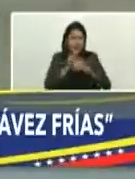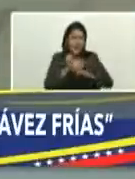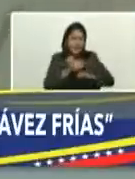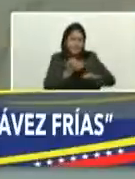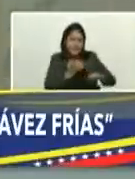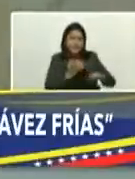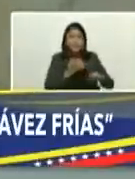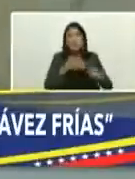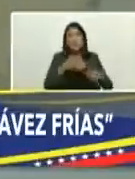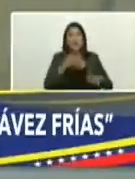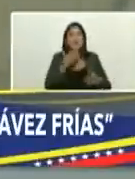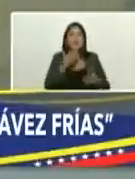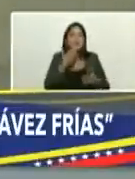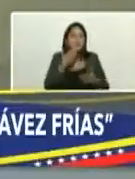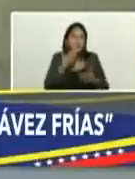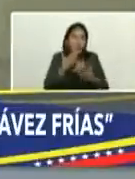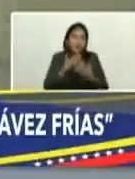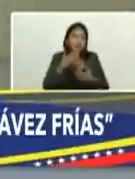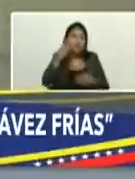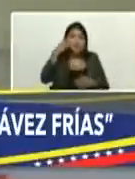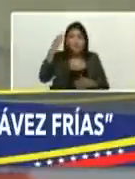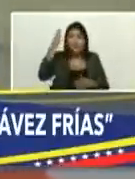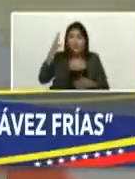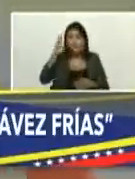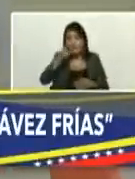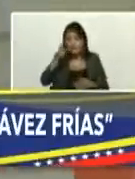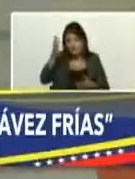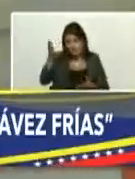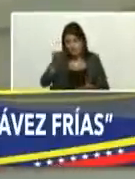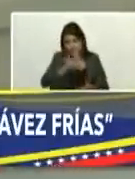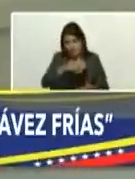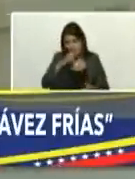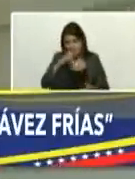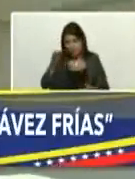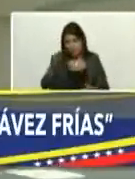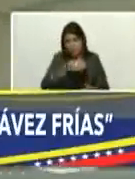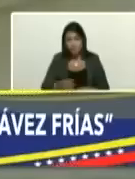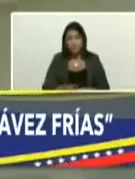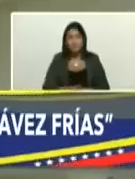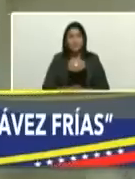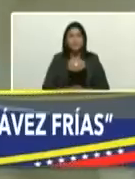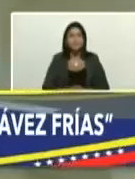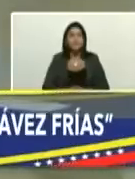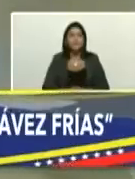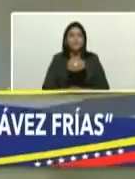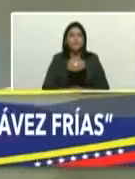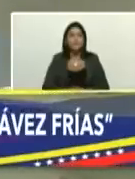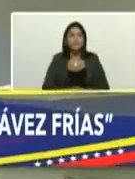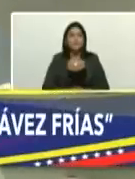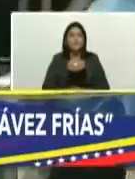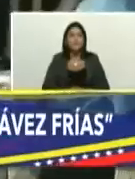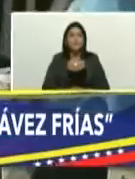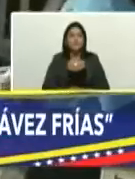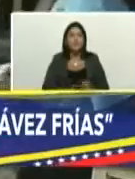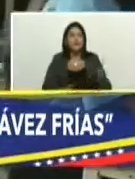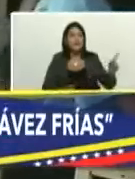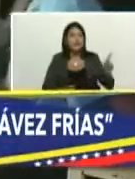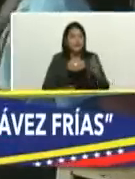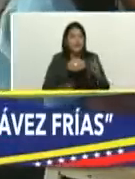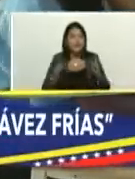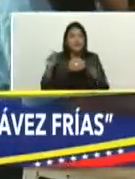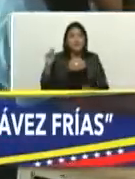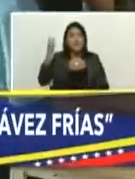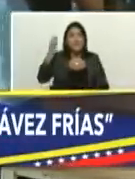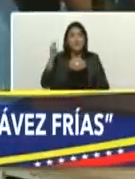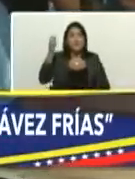Que Dios lo bendiga, presidente de Táchira. Pero, presidente, aquí también nos acompaña una diputada dirigente del